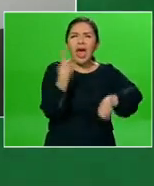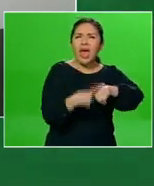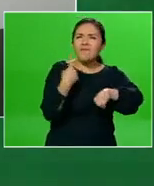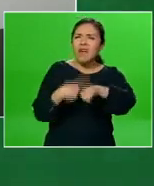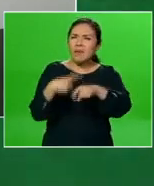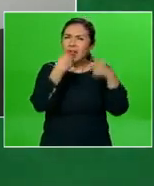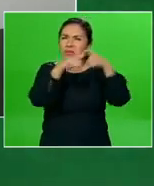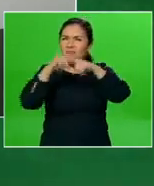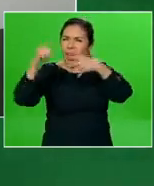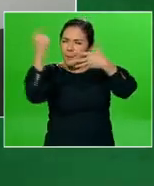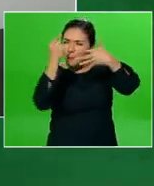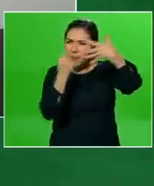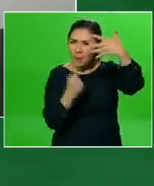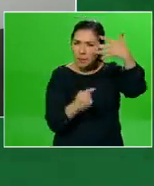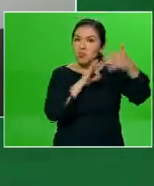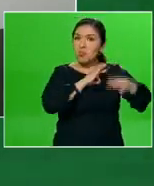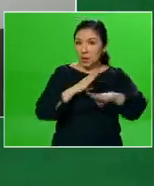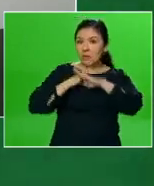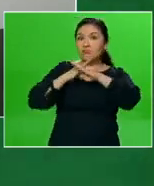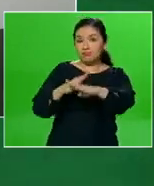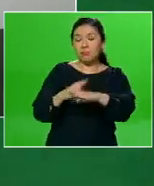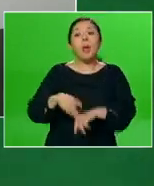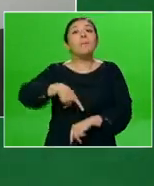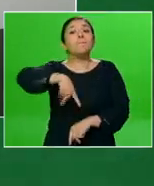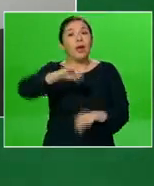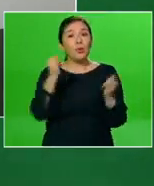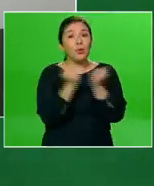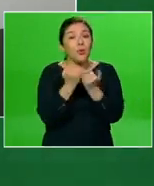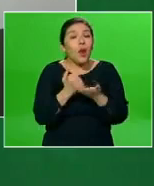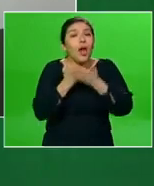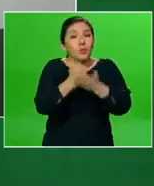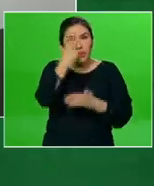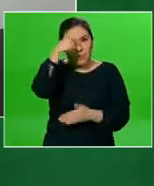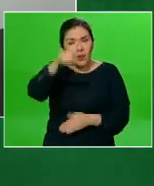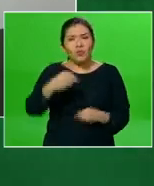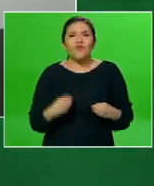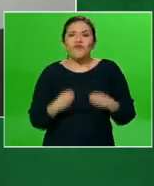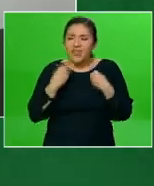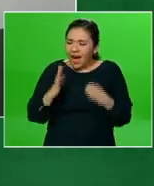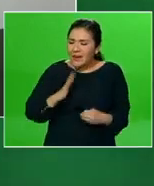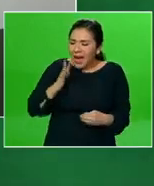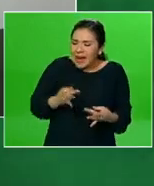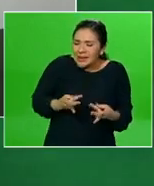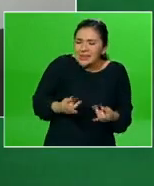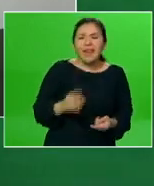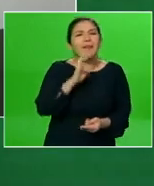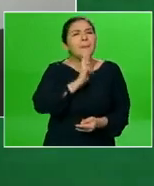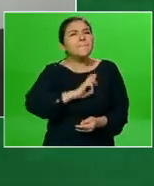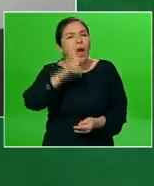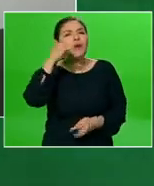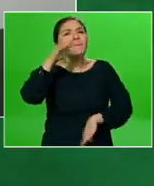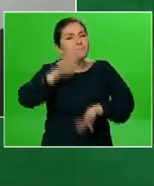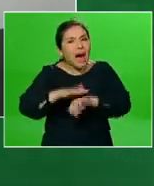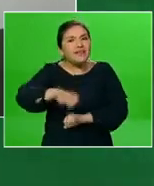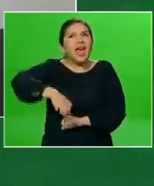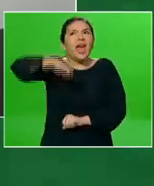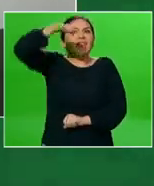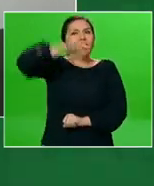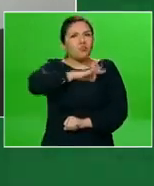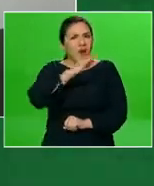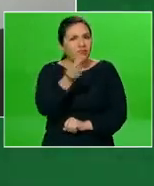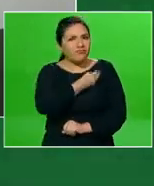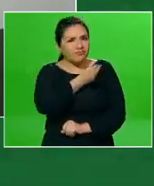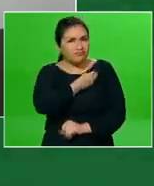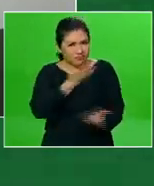degenerativas pero también nos ayuda a tener mayor calidad de vida y mayores años de vida hay un